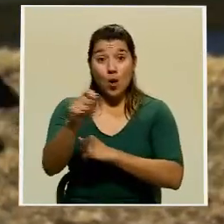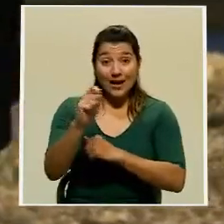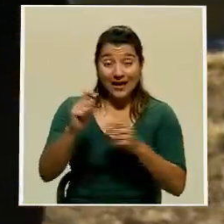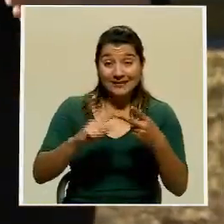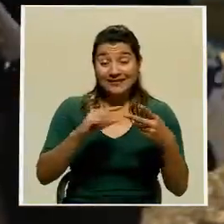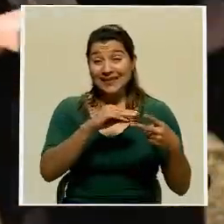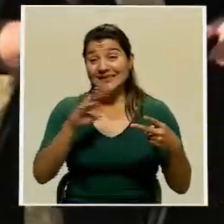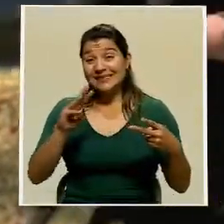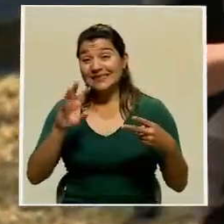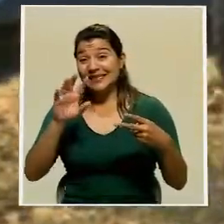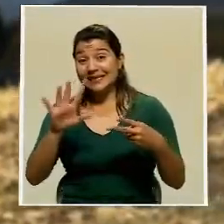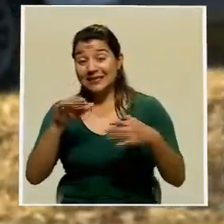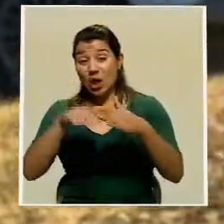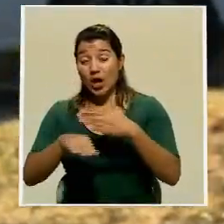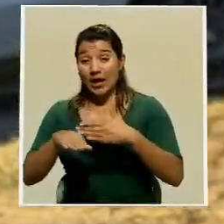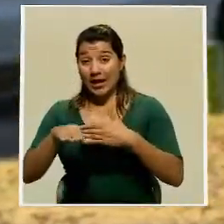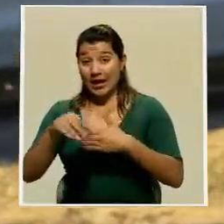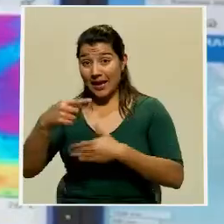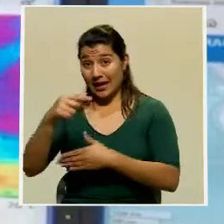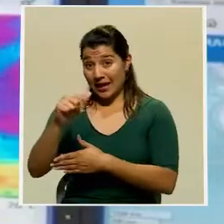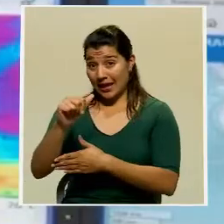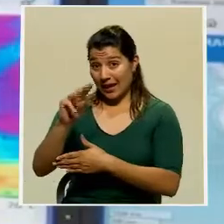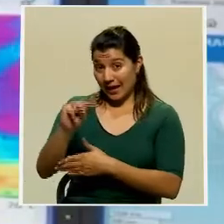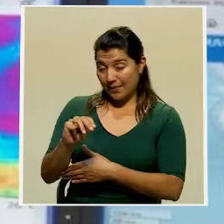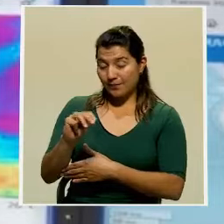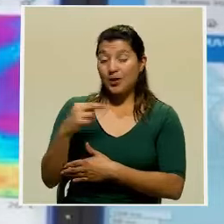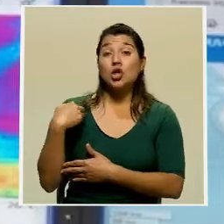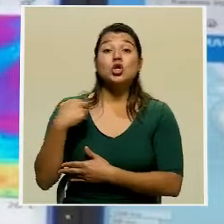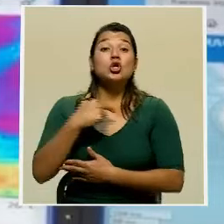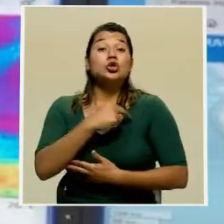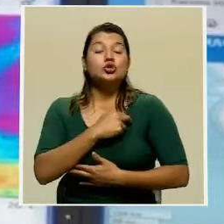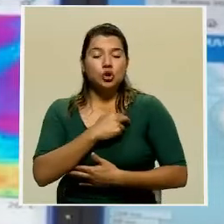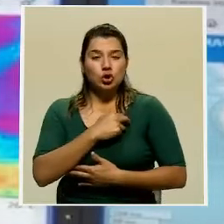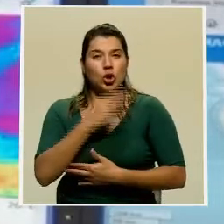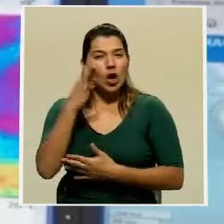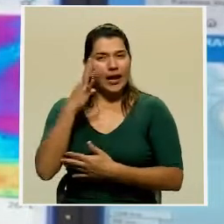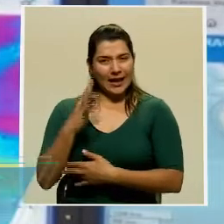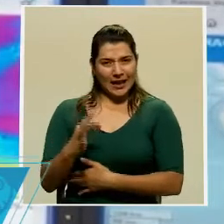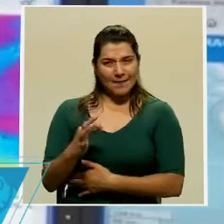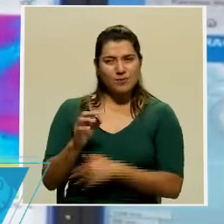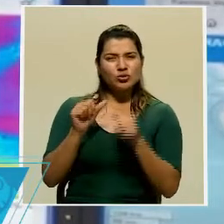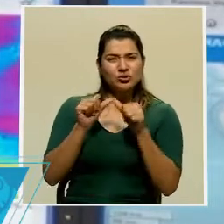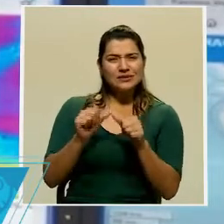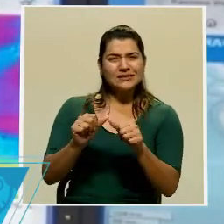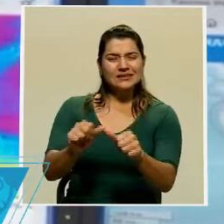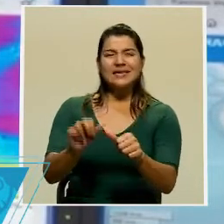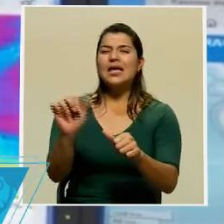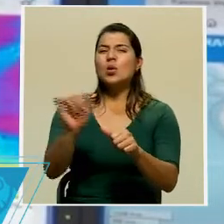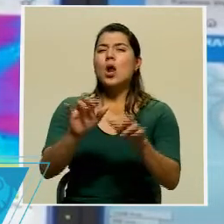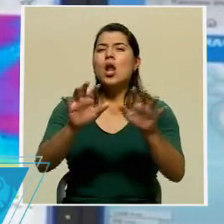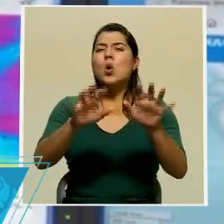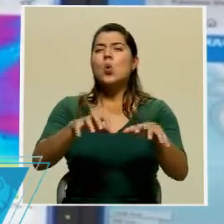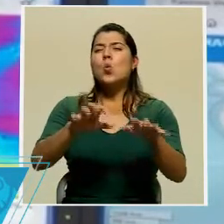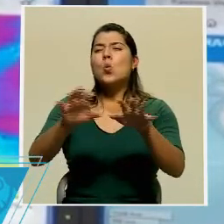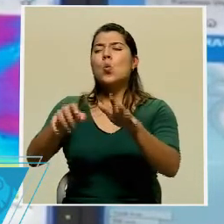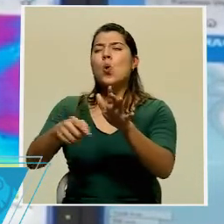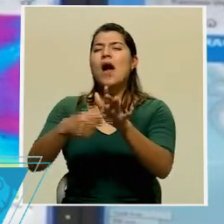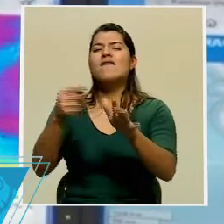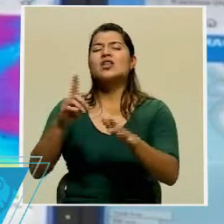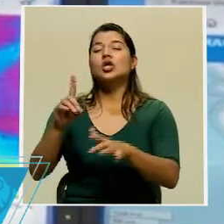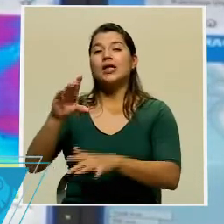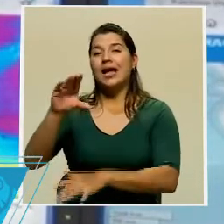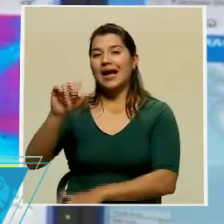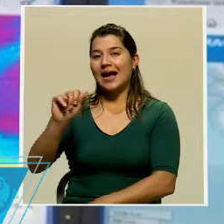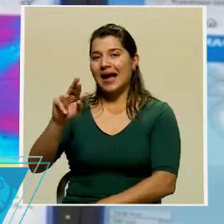Valle Central. Durante los siguientes días estamos previendo que se mantenga este patrón atmosférico de lluvias aisladas en el Caribe y en la zona